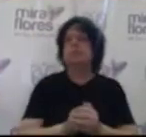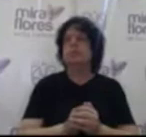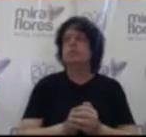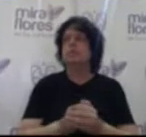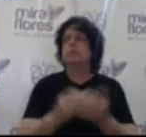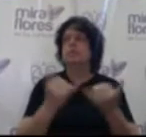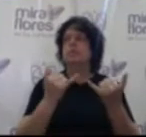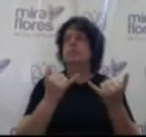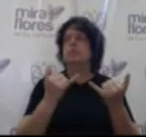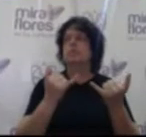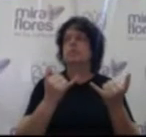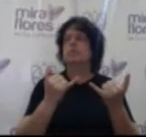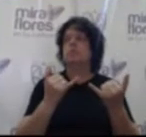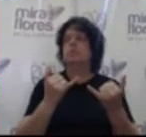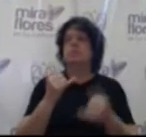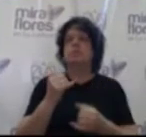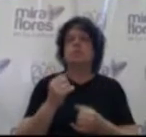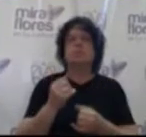despacho.